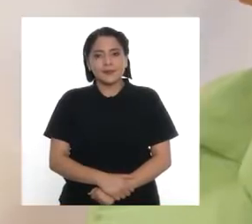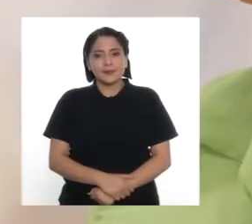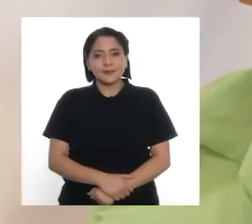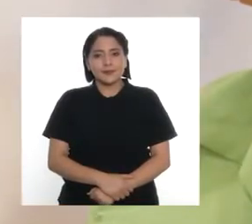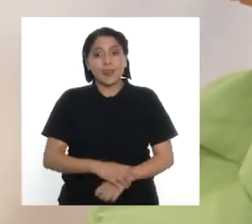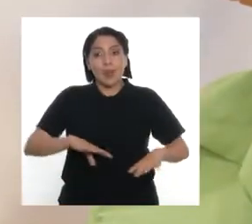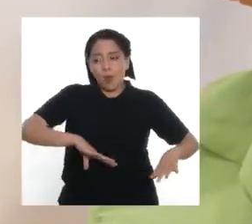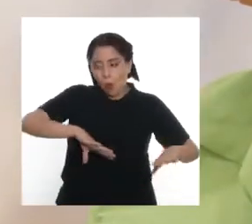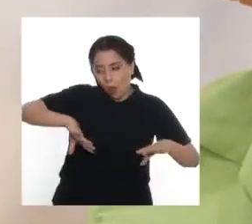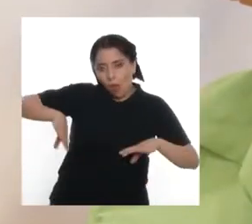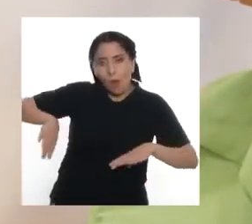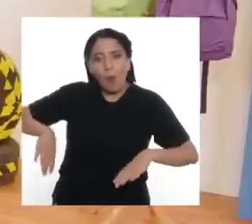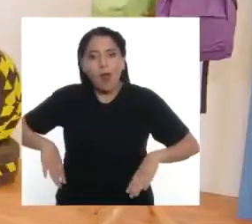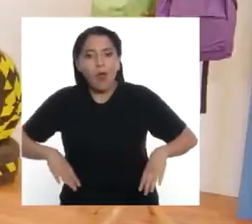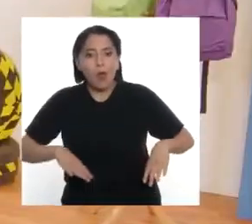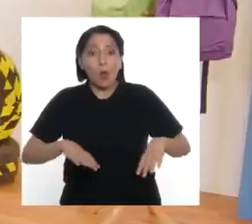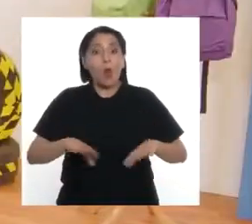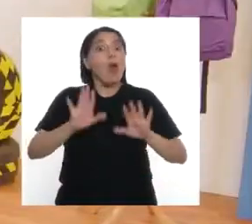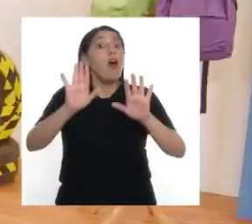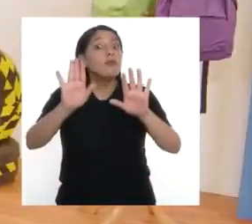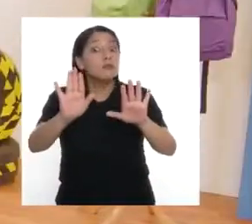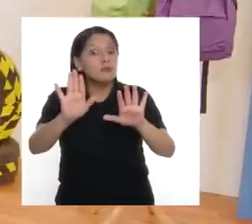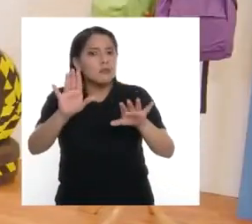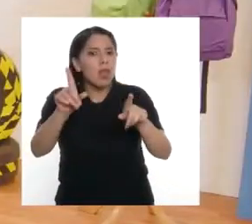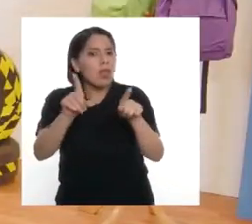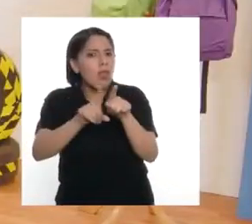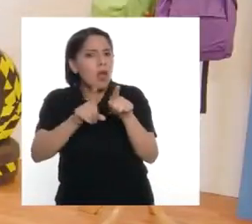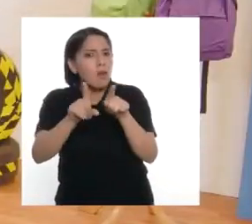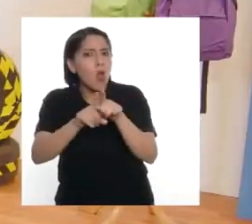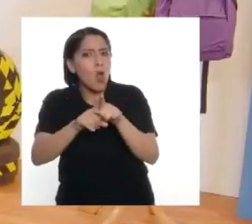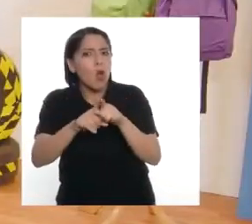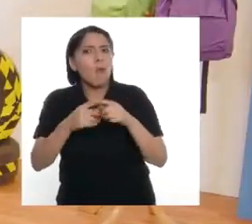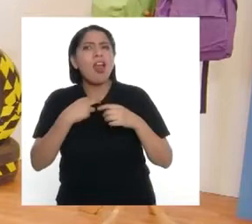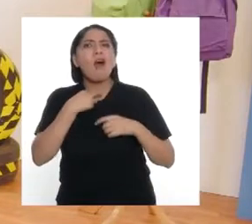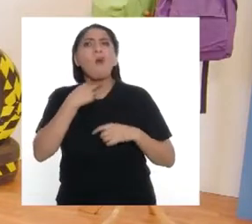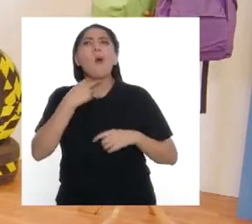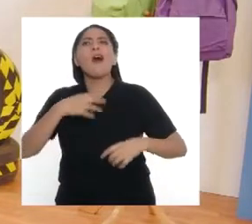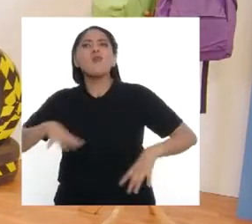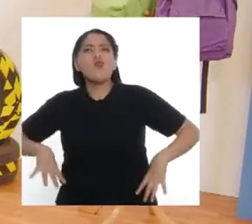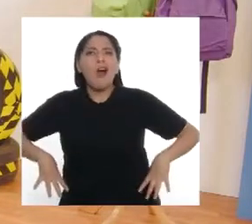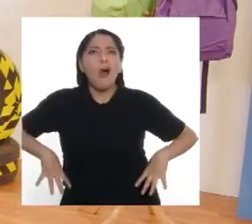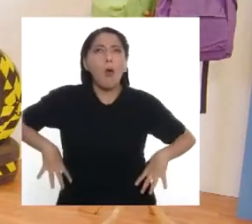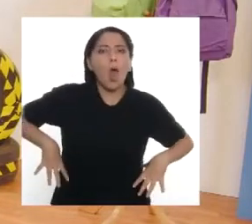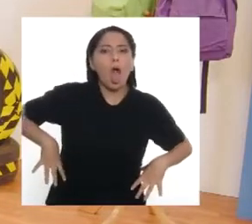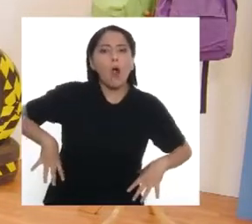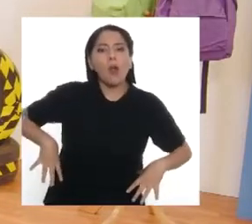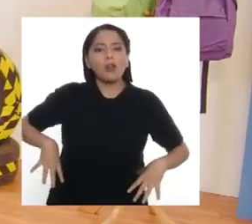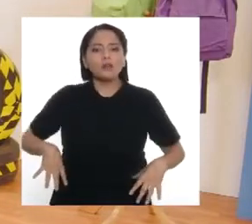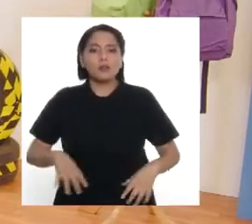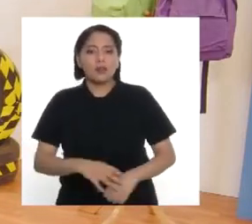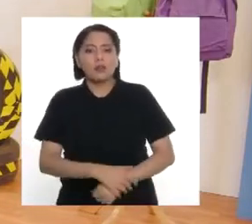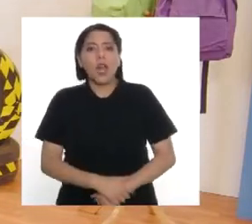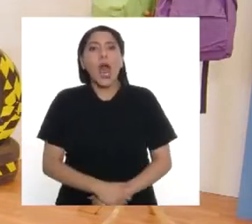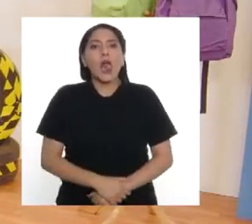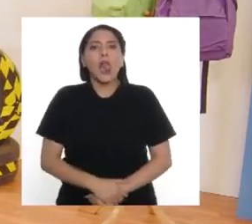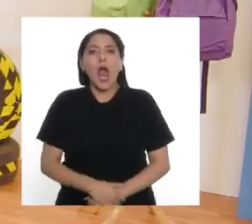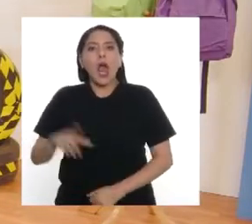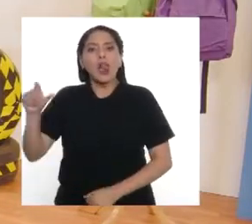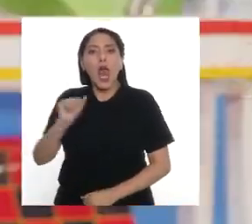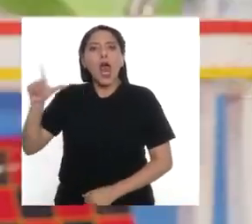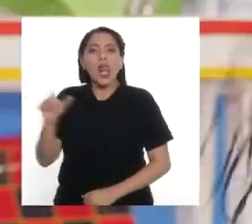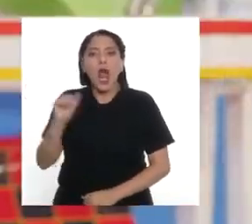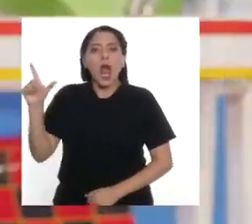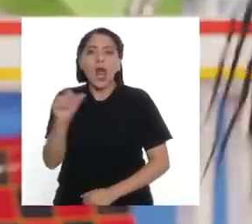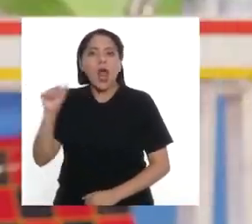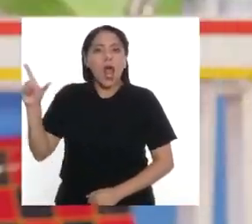Aquí, de un lado para otro. Incluso puedo ir soltando la voz mientras me sacudo. Así. La la